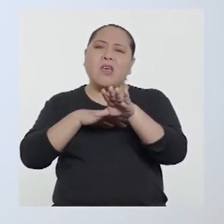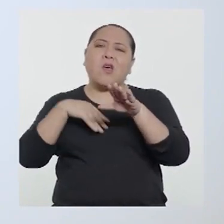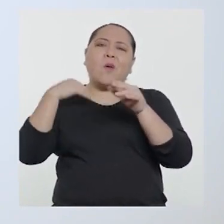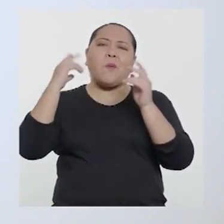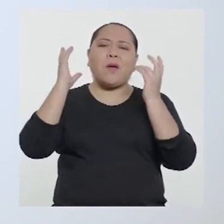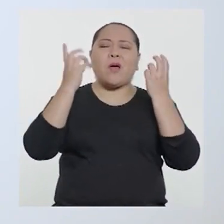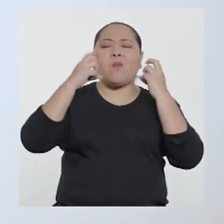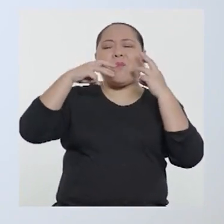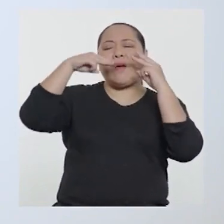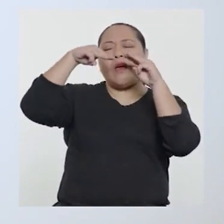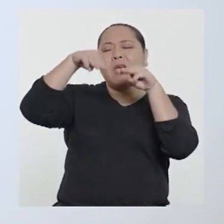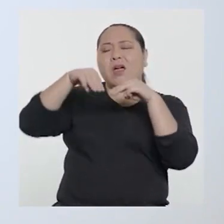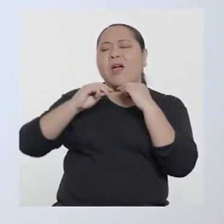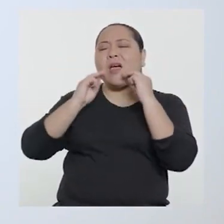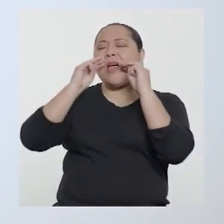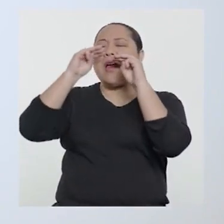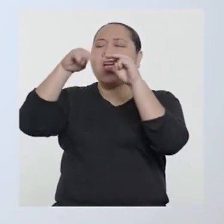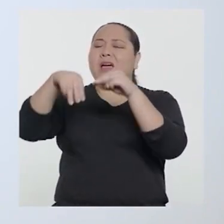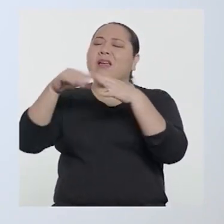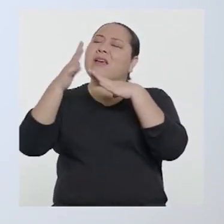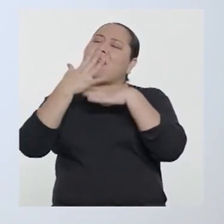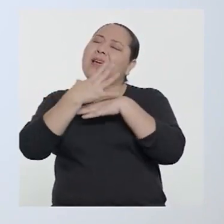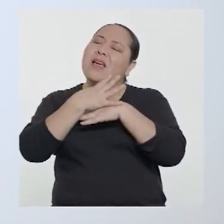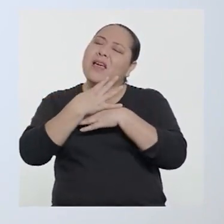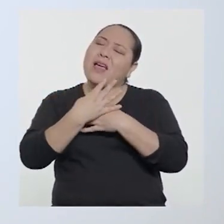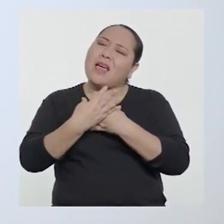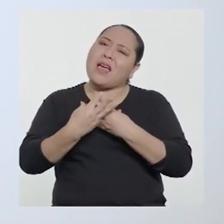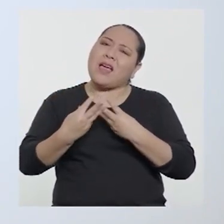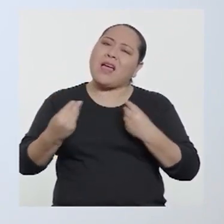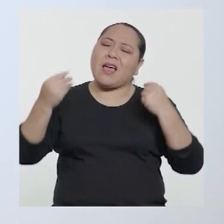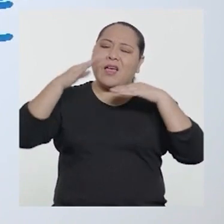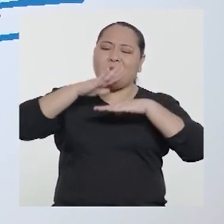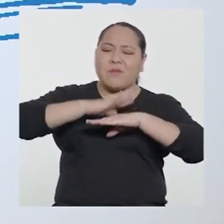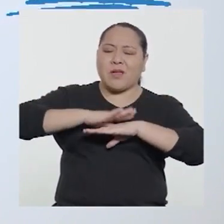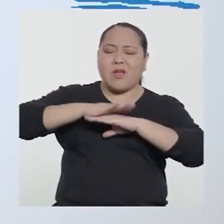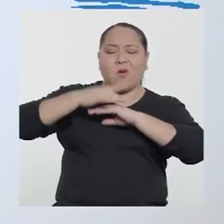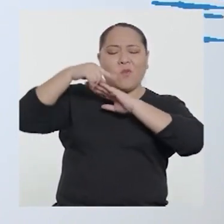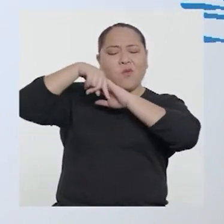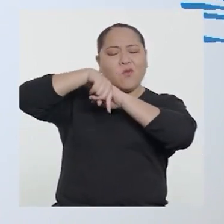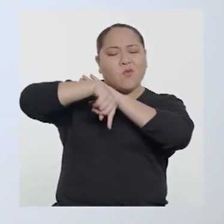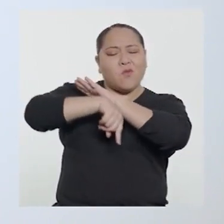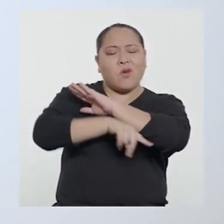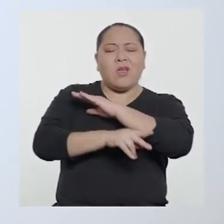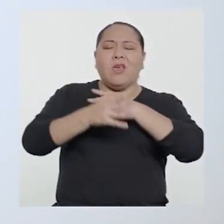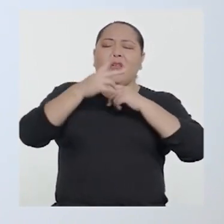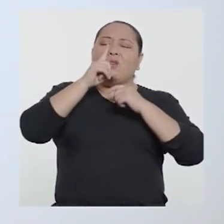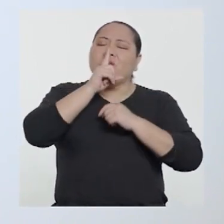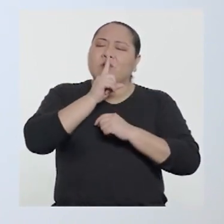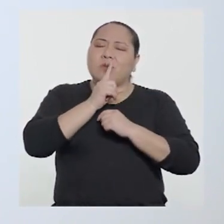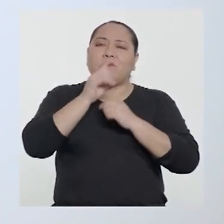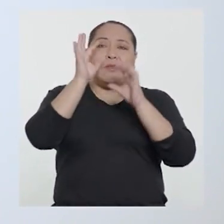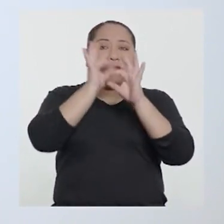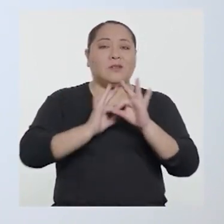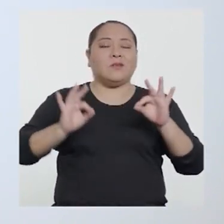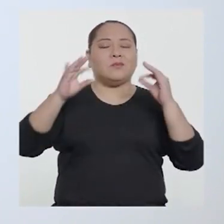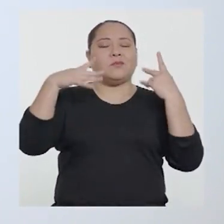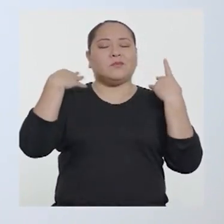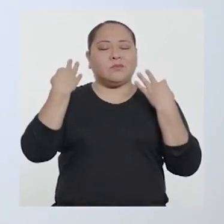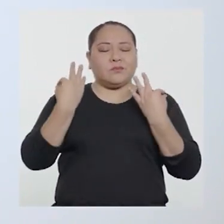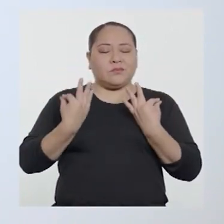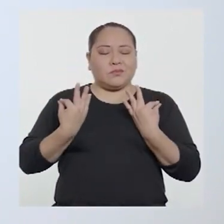fuéramos un mar calmado, un mar profundo y silencioso. Lo importante es relajarnos